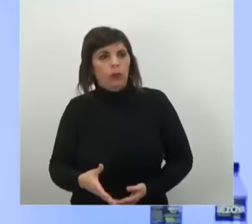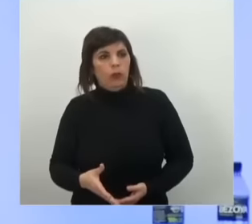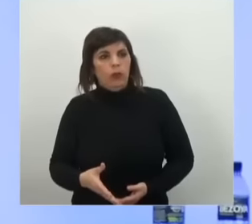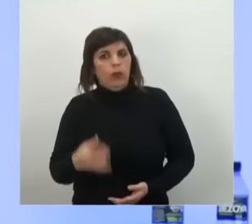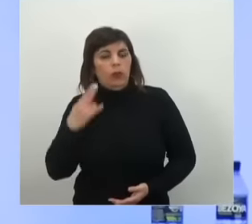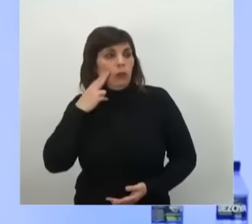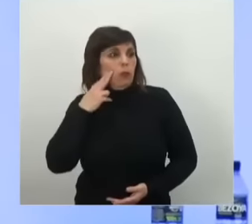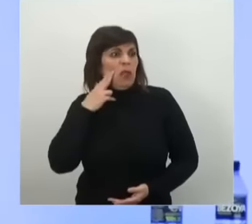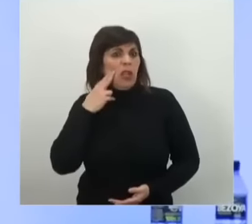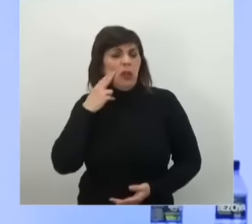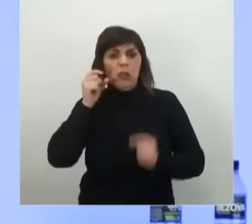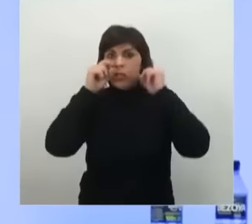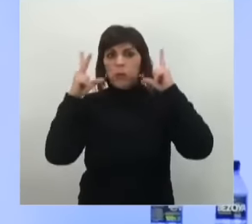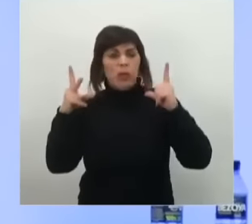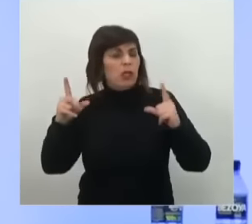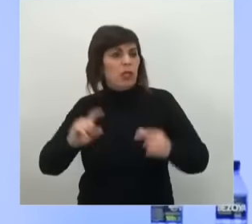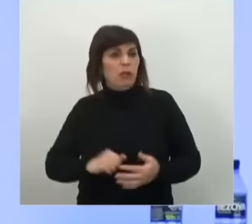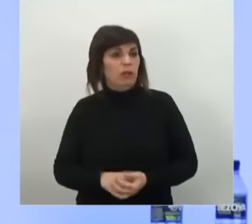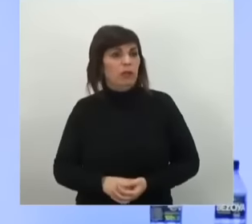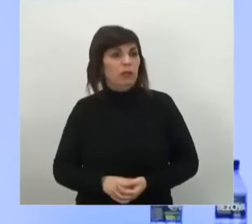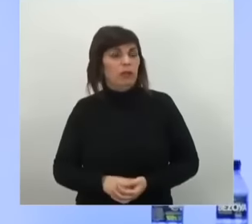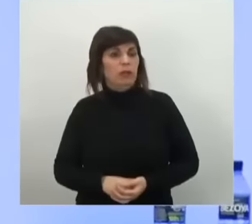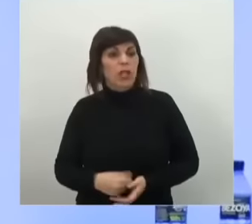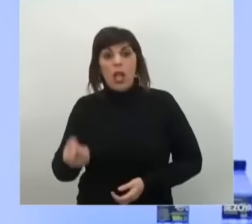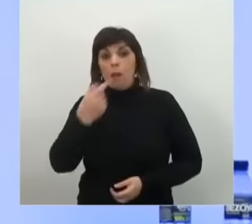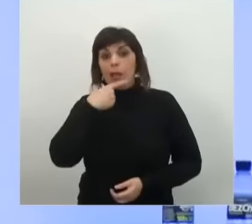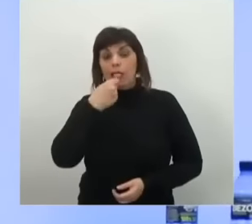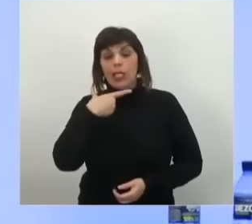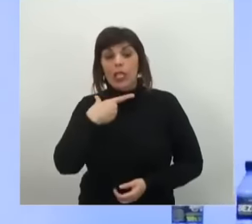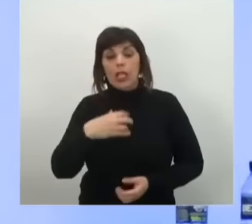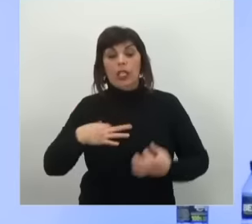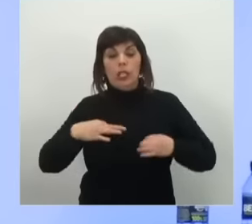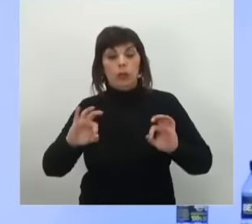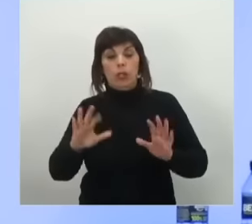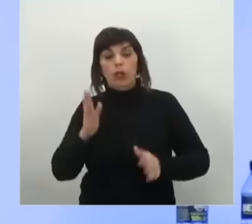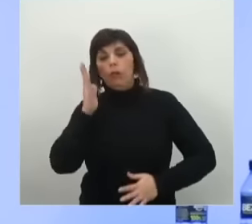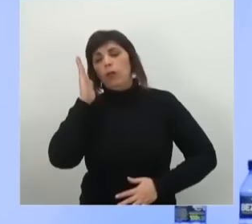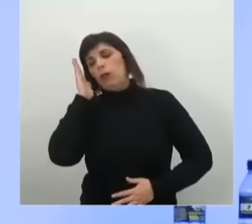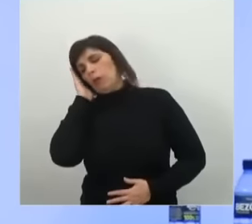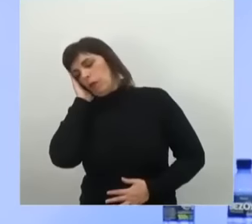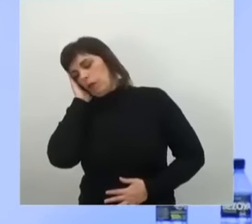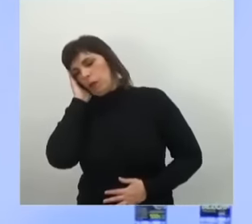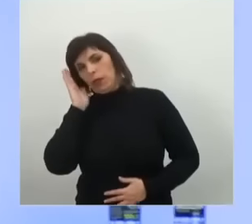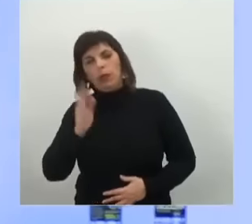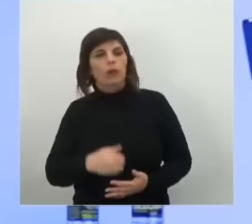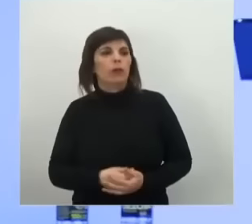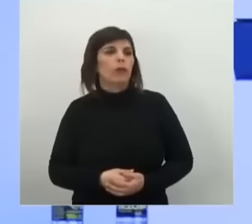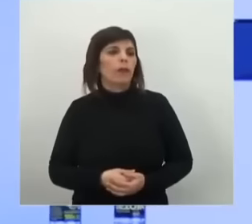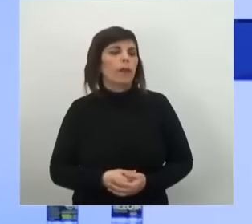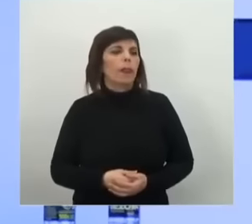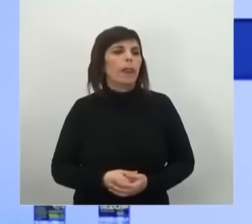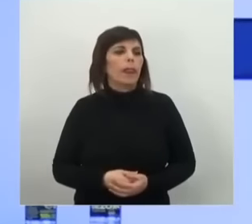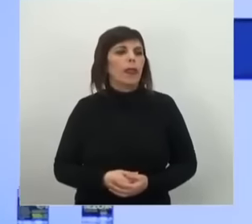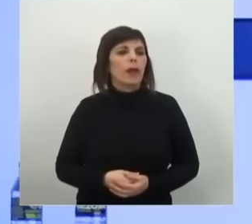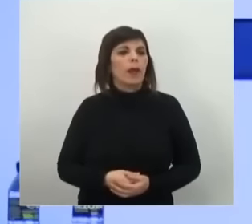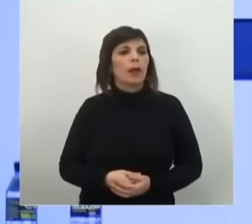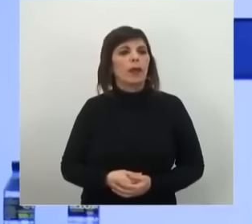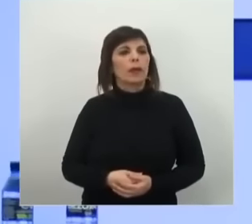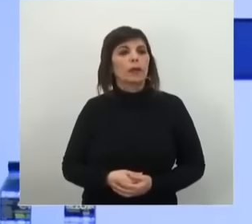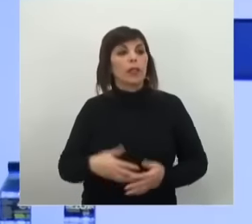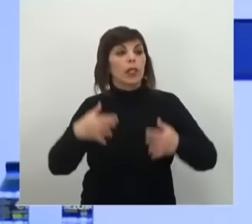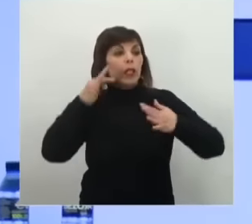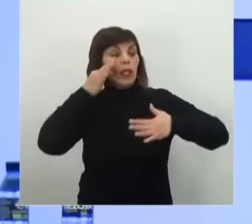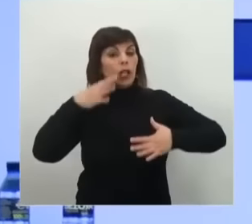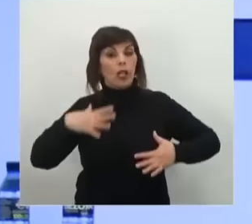que me daban para dormirme Yo tampoco me quería dormir pero me la obligaban porque esas pastillas lo que hacían era me relajaba